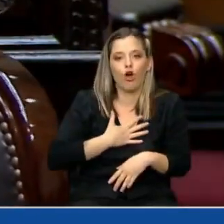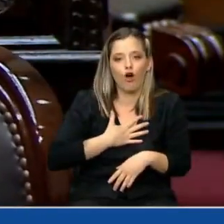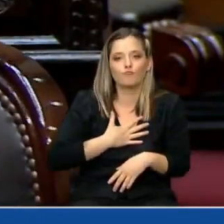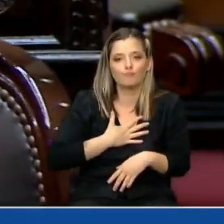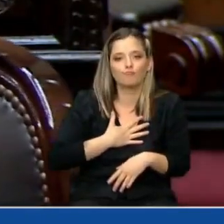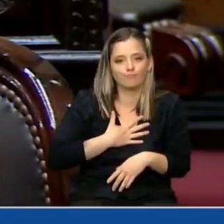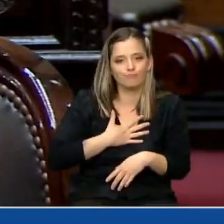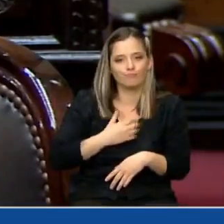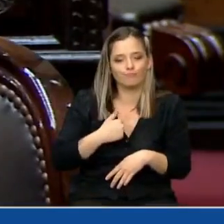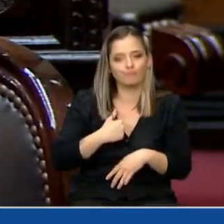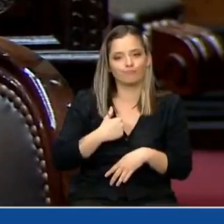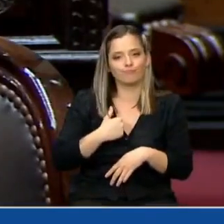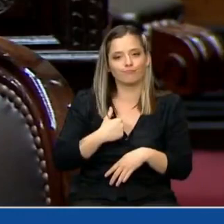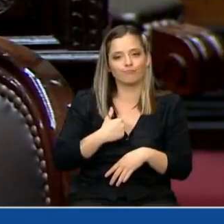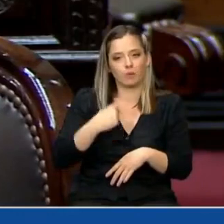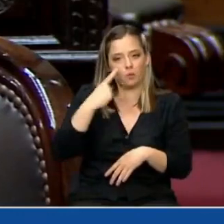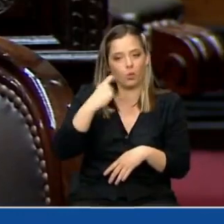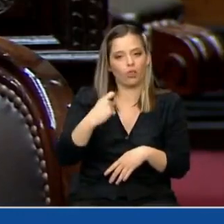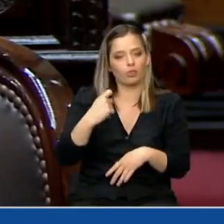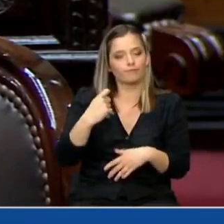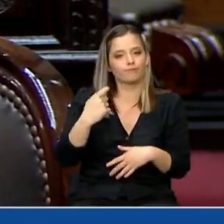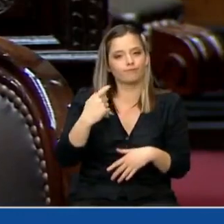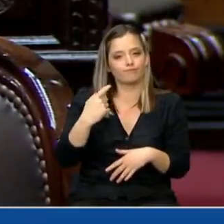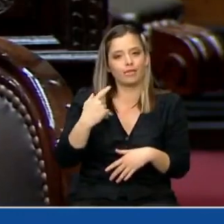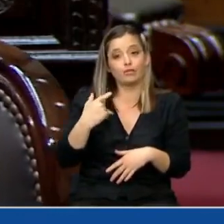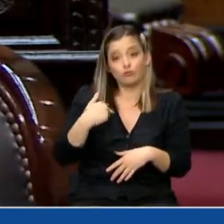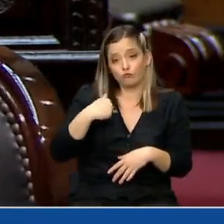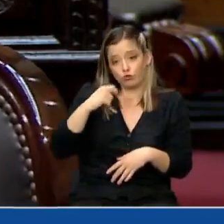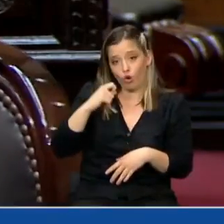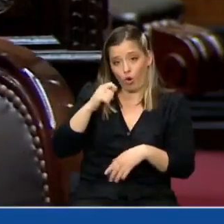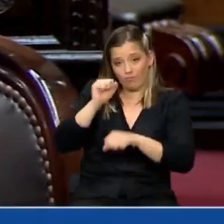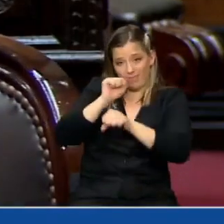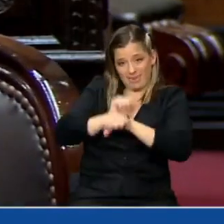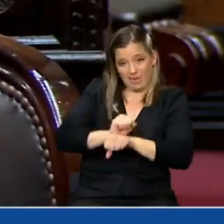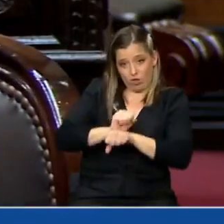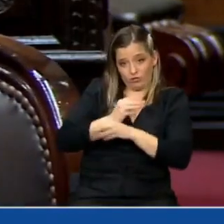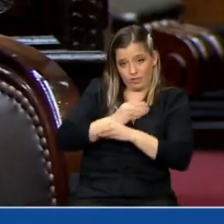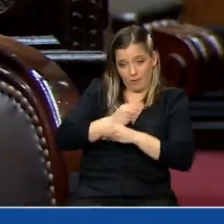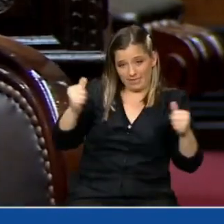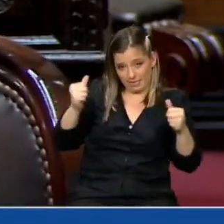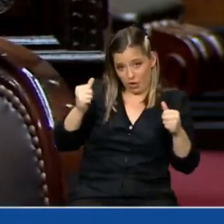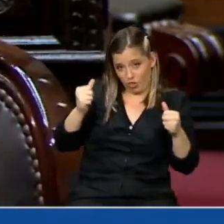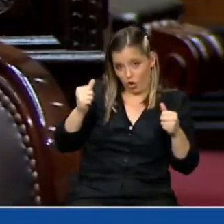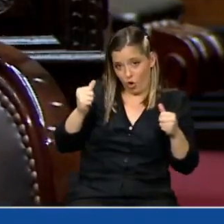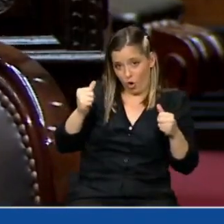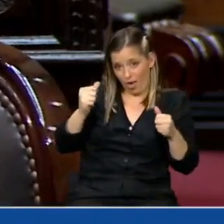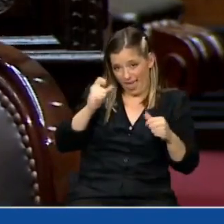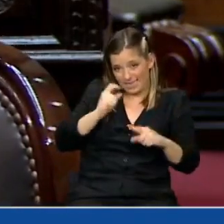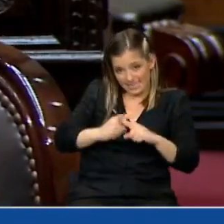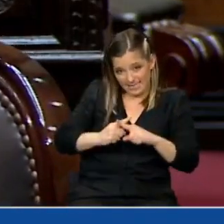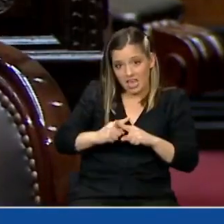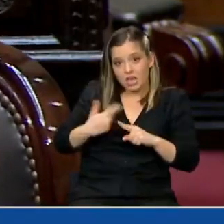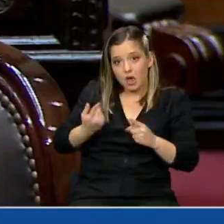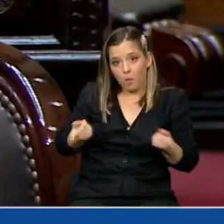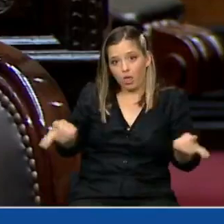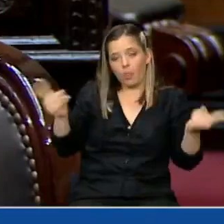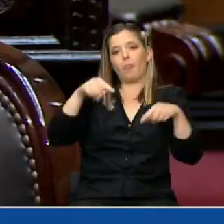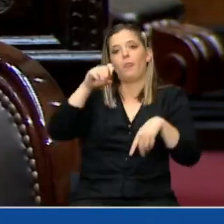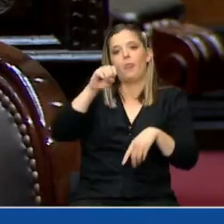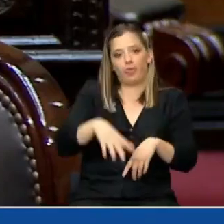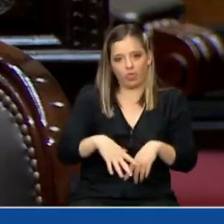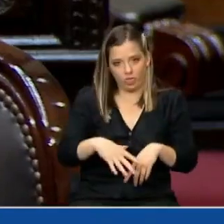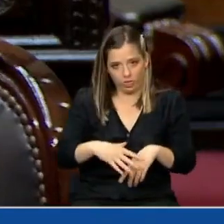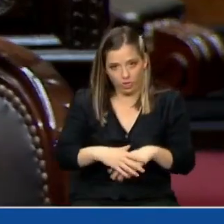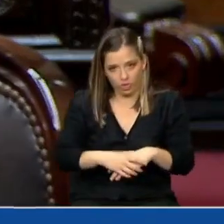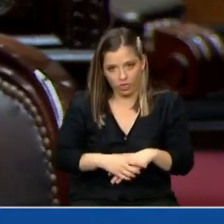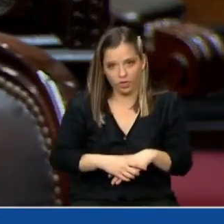obligación, como ex detenido, desaparecido y aparecido nuevamente, teniendo